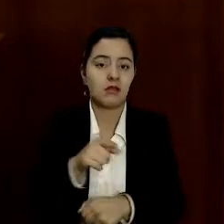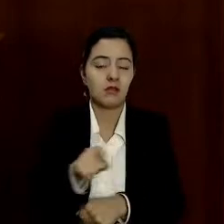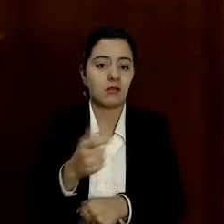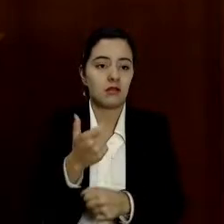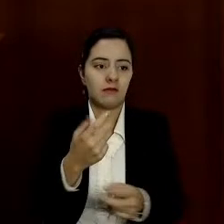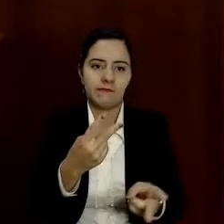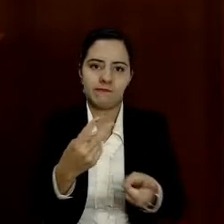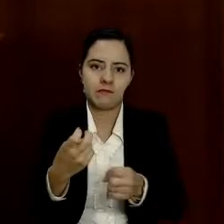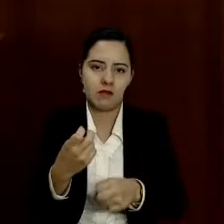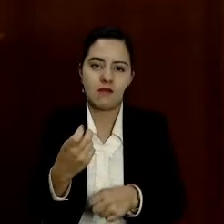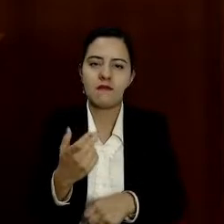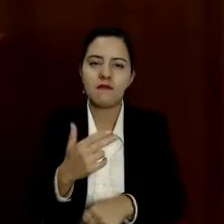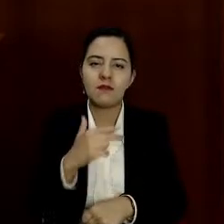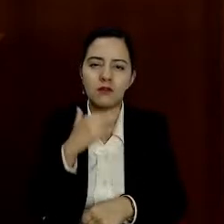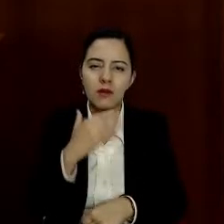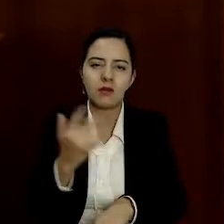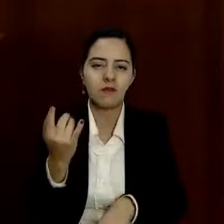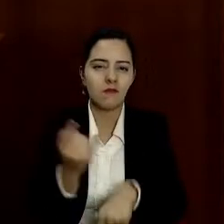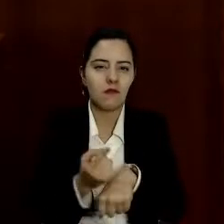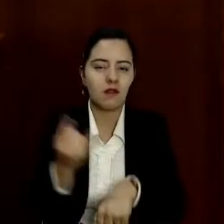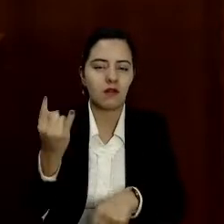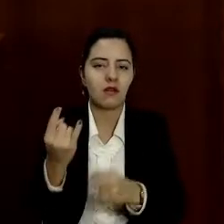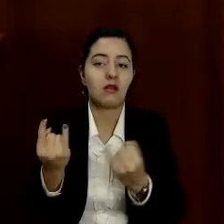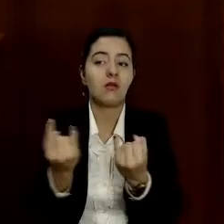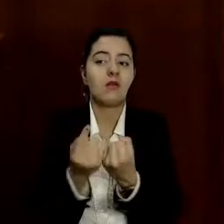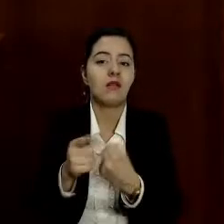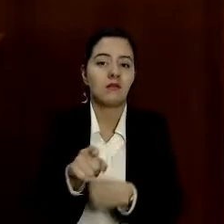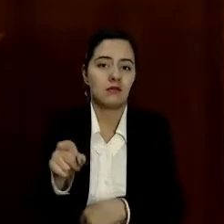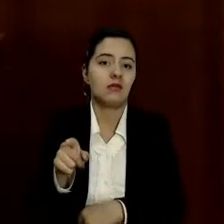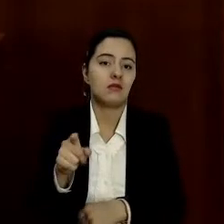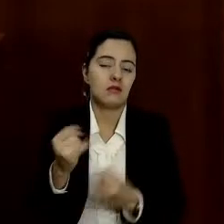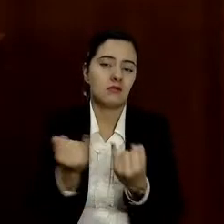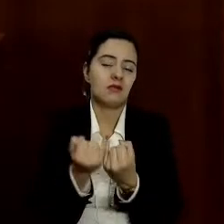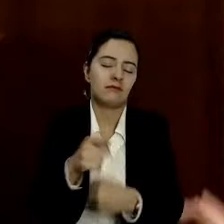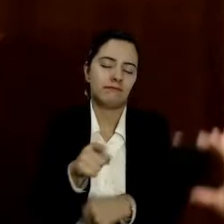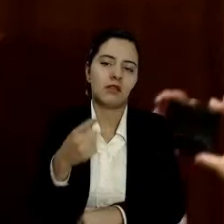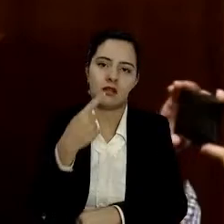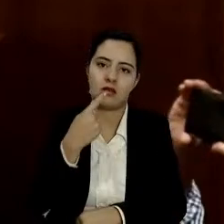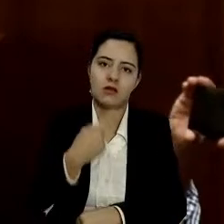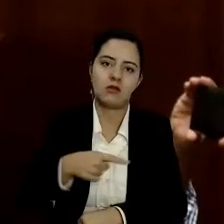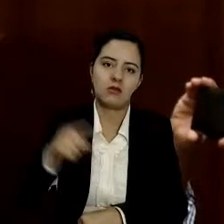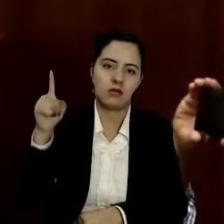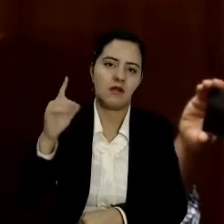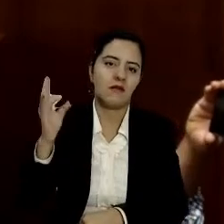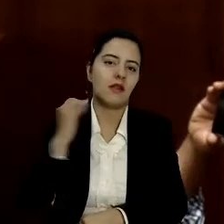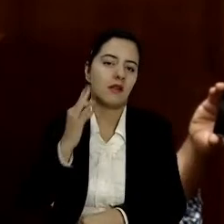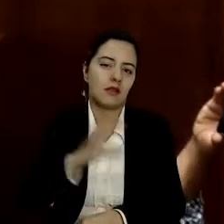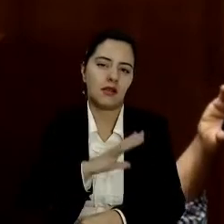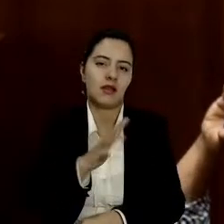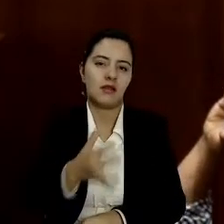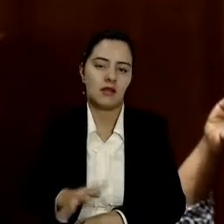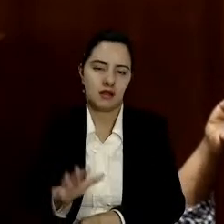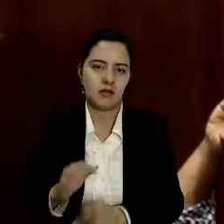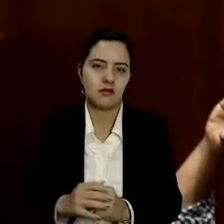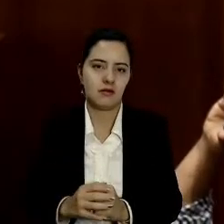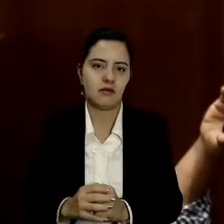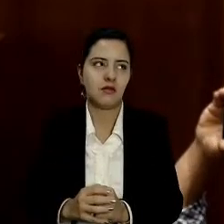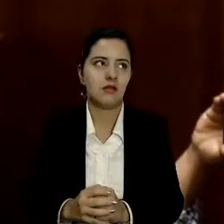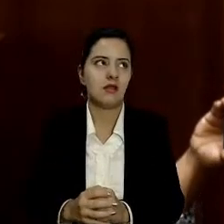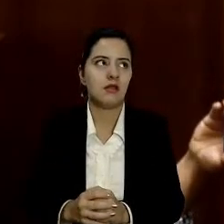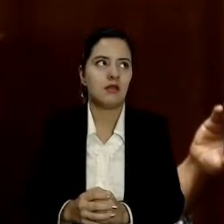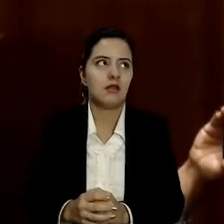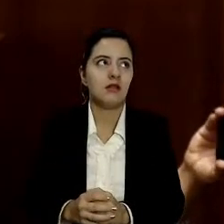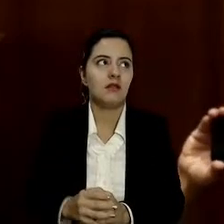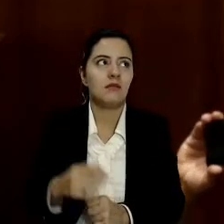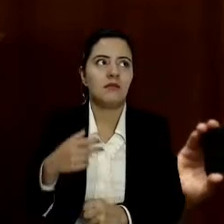hasta denuncias del organismo auditor en la Fiscalía General de la República. Sin embargo, en